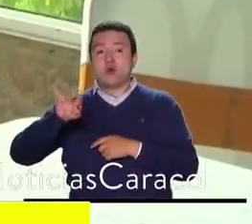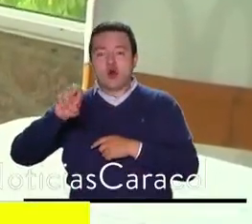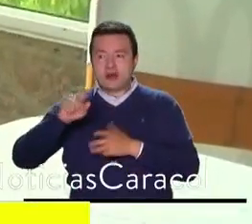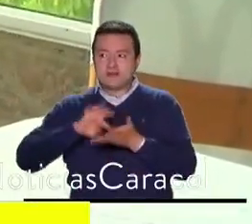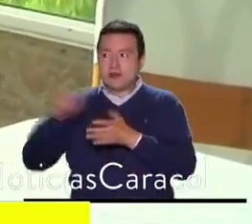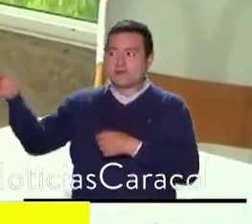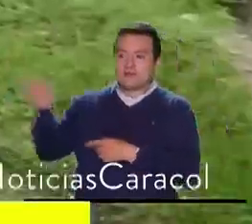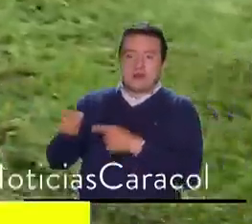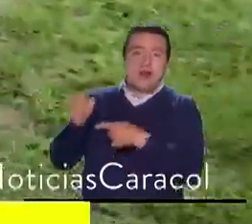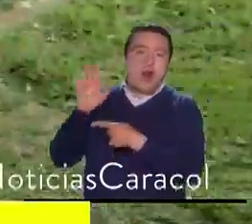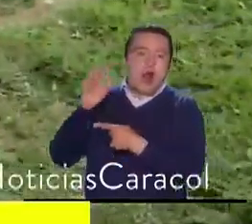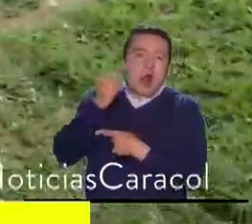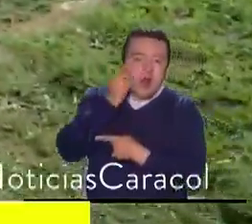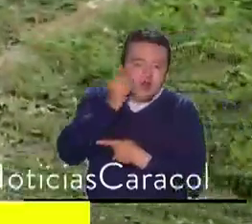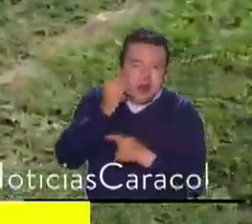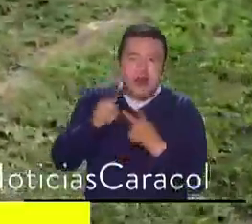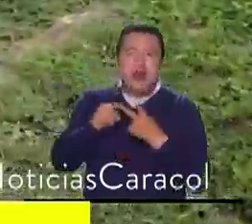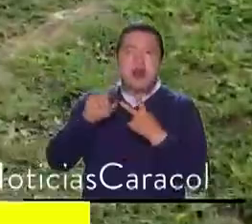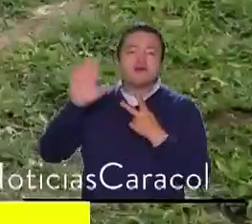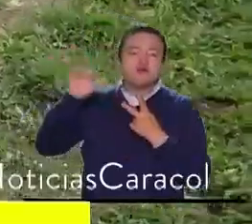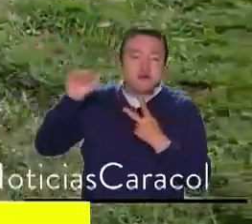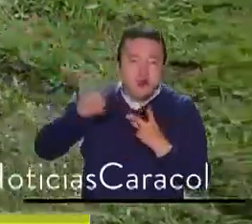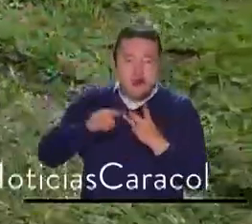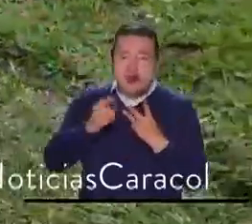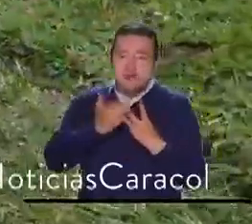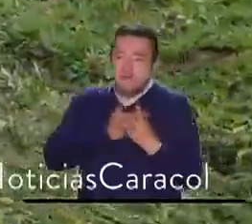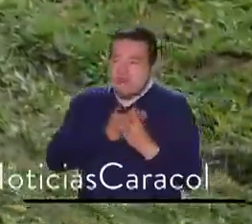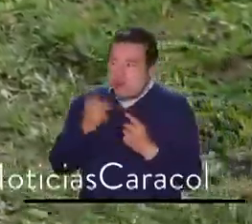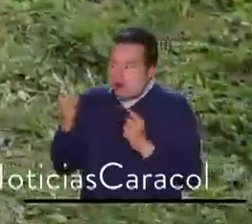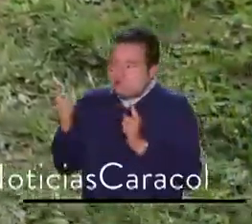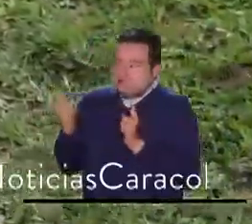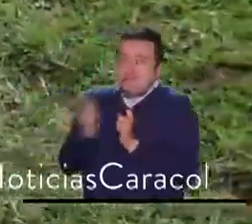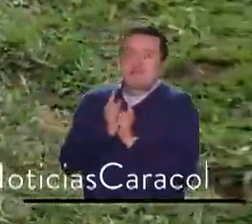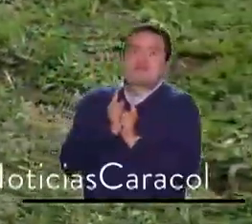suegra y una madre que luego de 38 años volvió a casa.